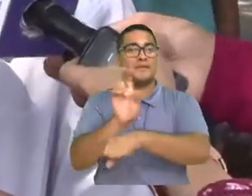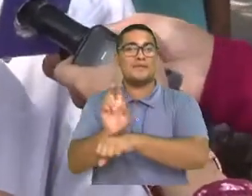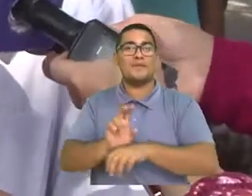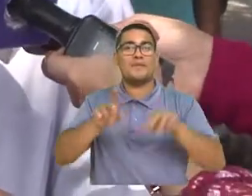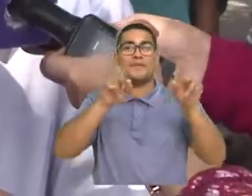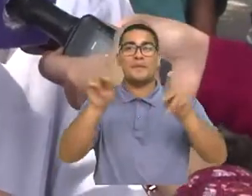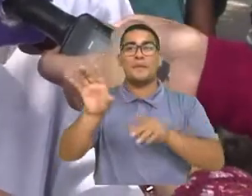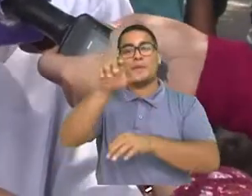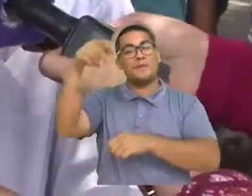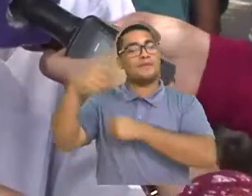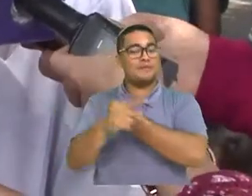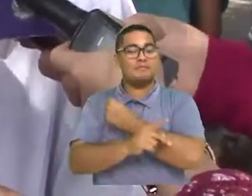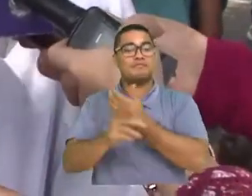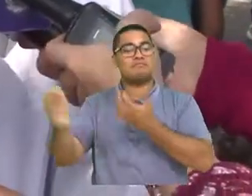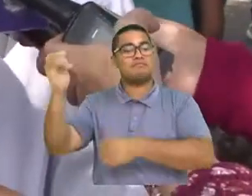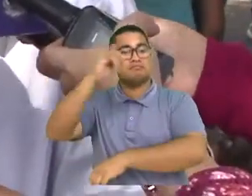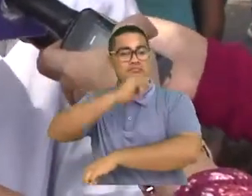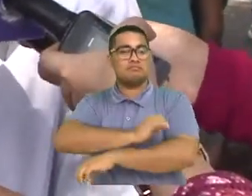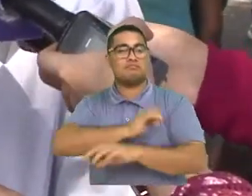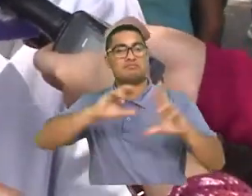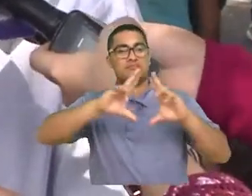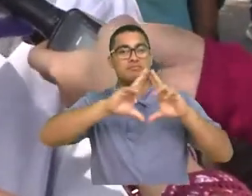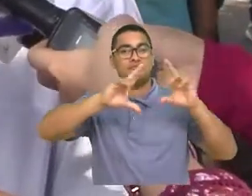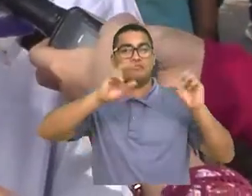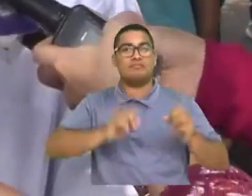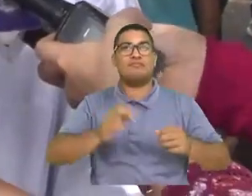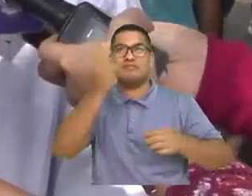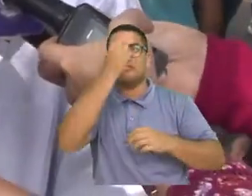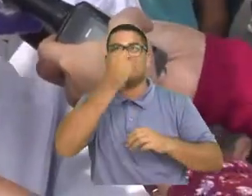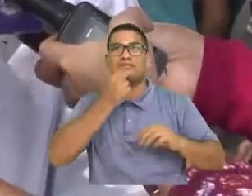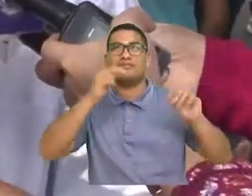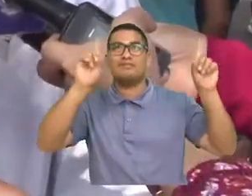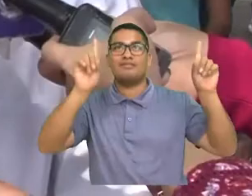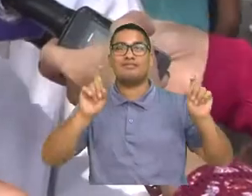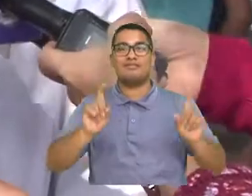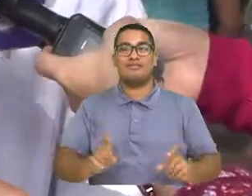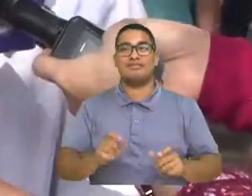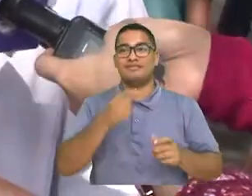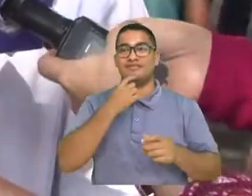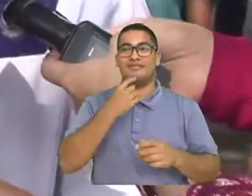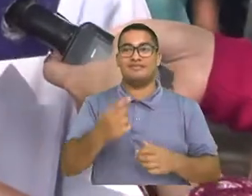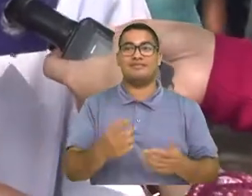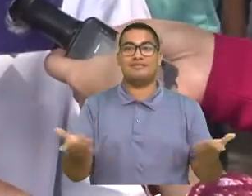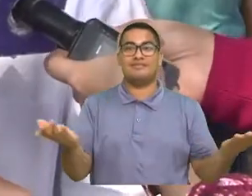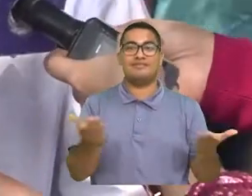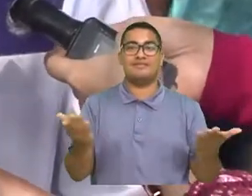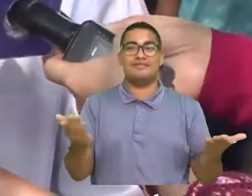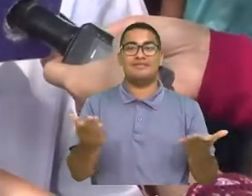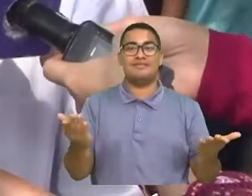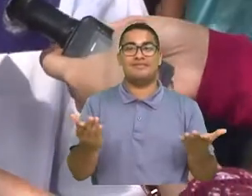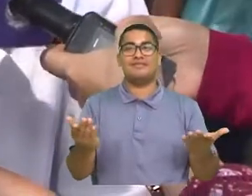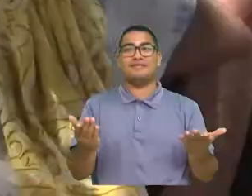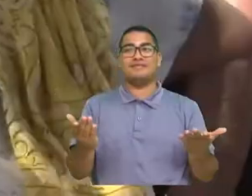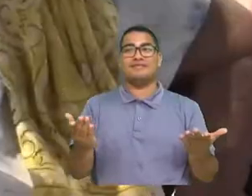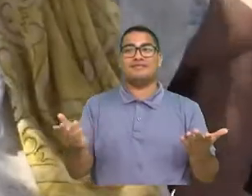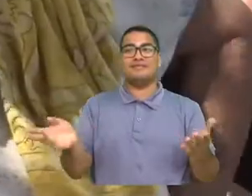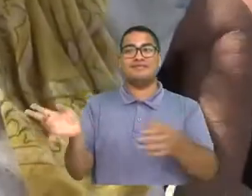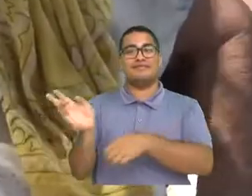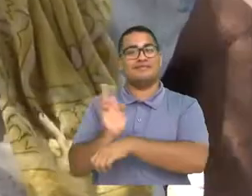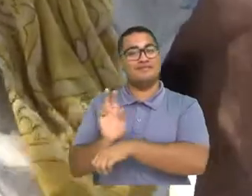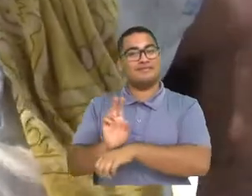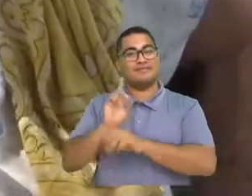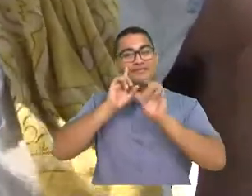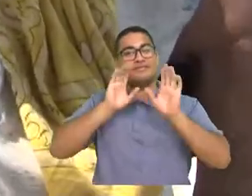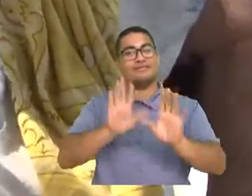de otros países, haciendo lo que son el cuestionario, el aspecto epidemiológico, para ver si se le hace o no la prueba del COVID.